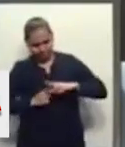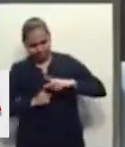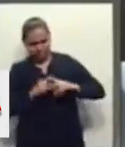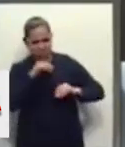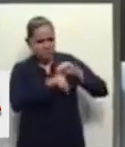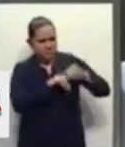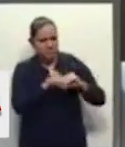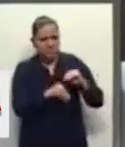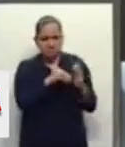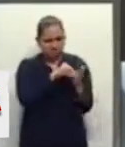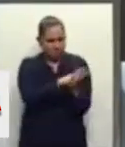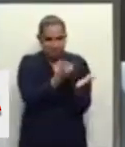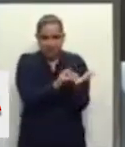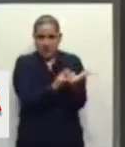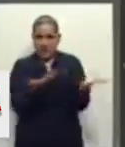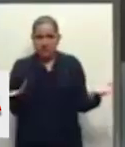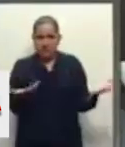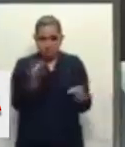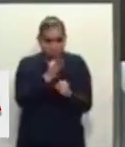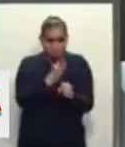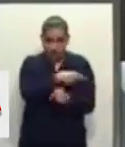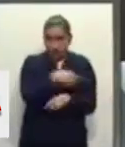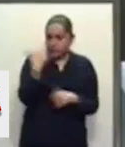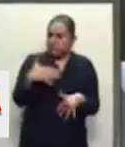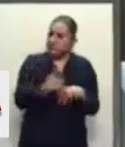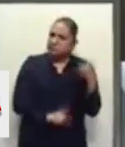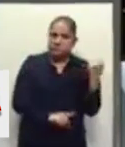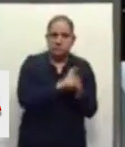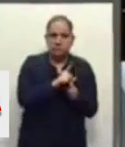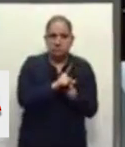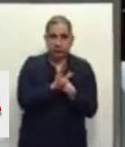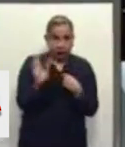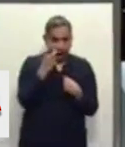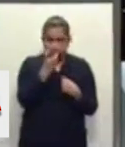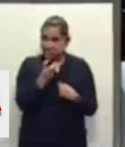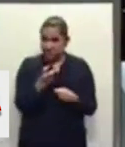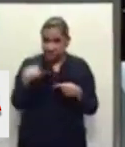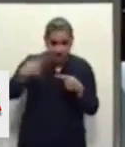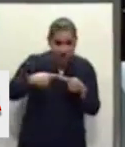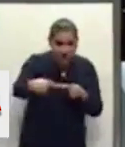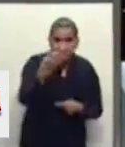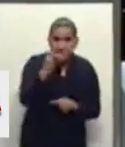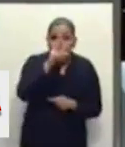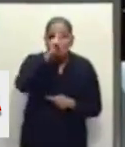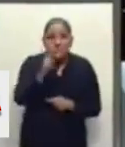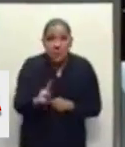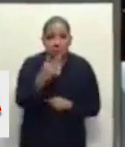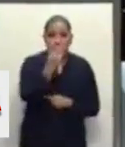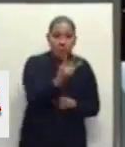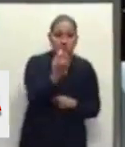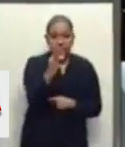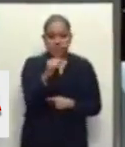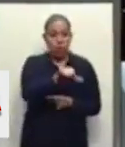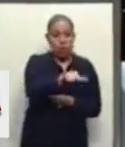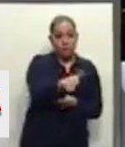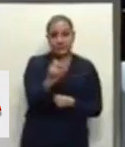es que todavía nos esperan 3 gasolinazos más en febrero. El 4 de febrero, el 11 de febrero